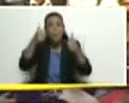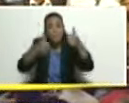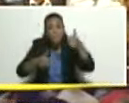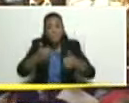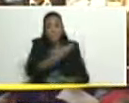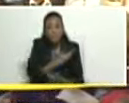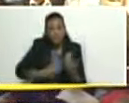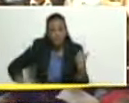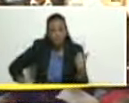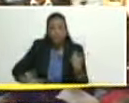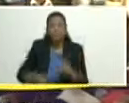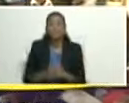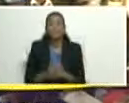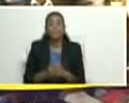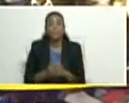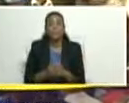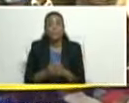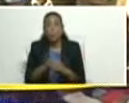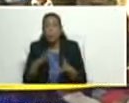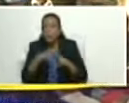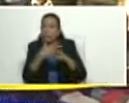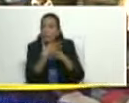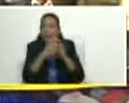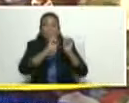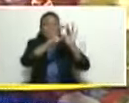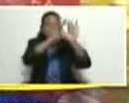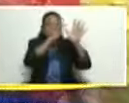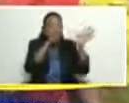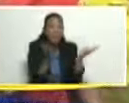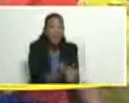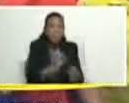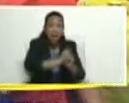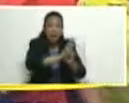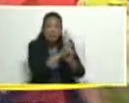Luego, en medio de una pandemia pavorosa,